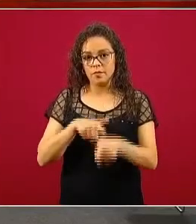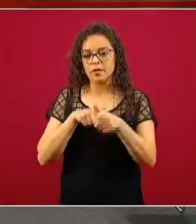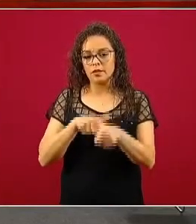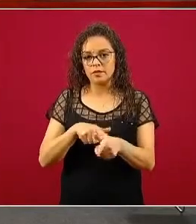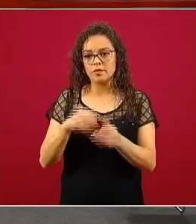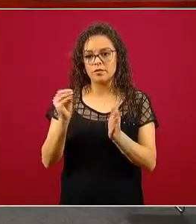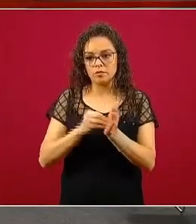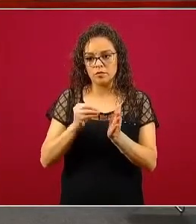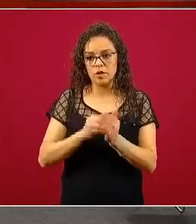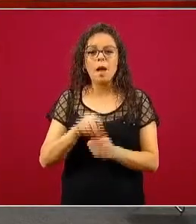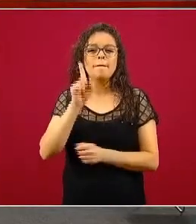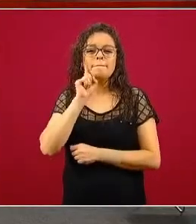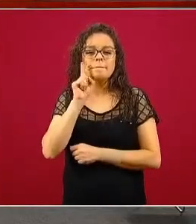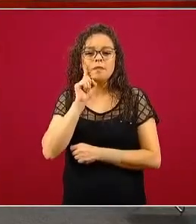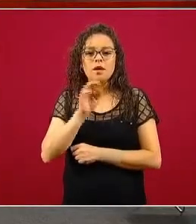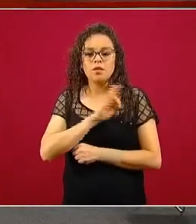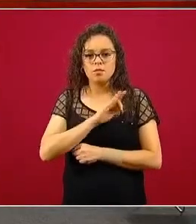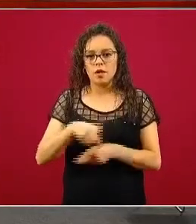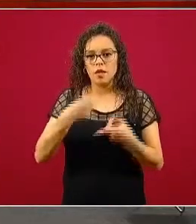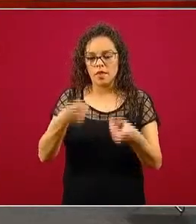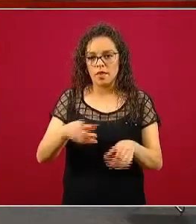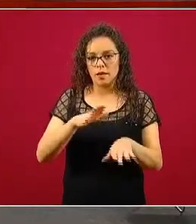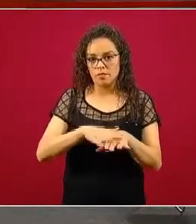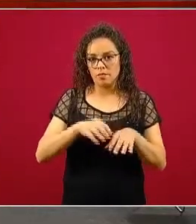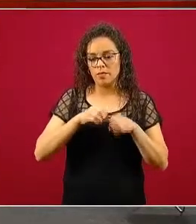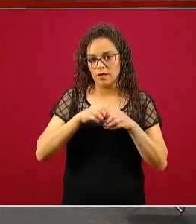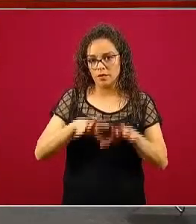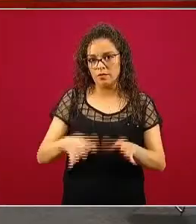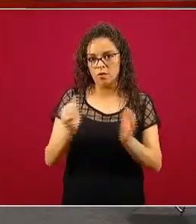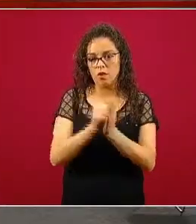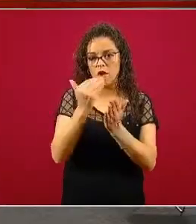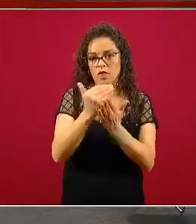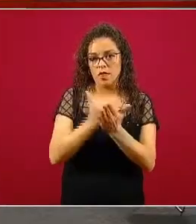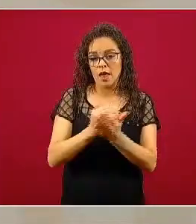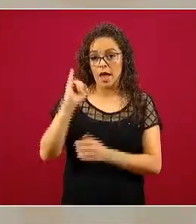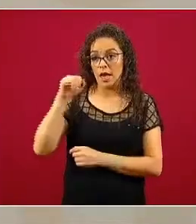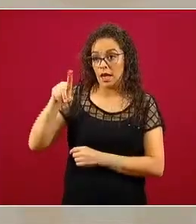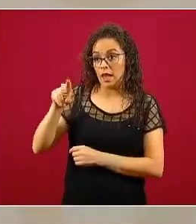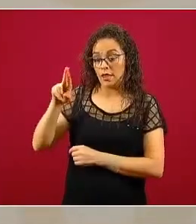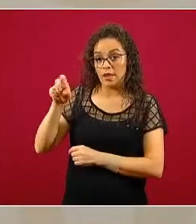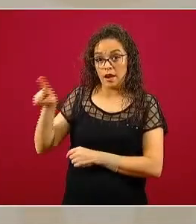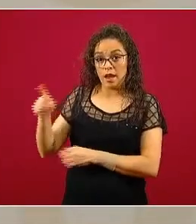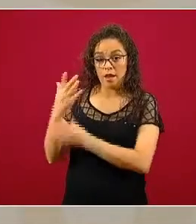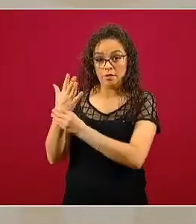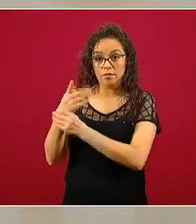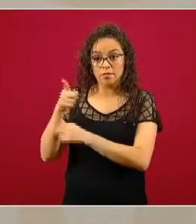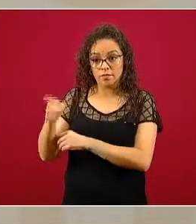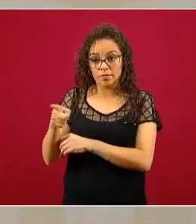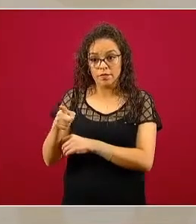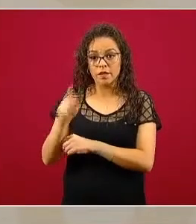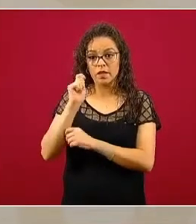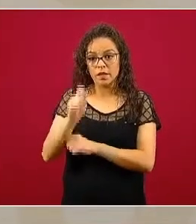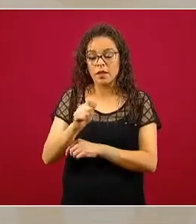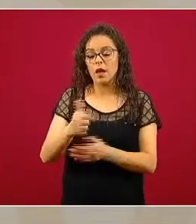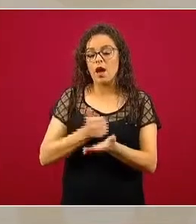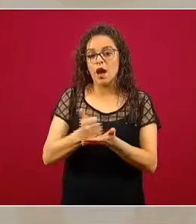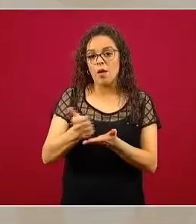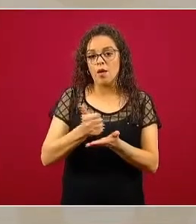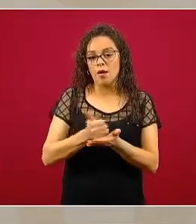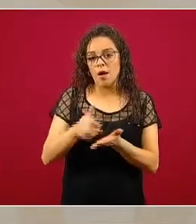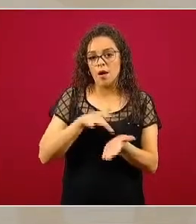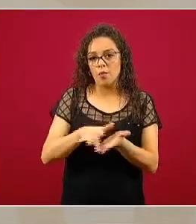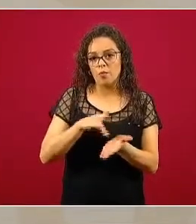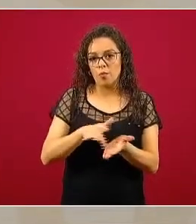gusta, mañana podemos actualizar los datos. De hecho, el INDRE está realizando un apoyo directo a la Ciudad de México